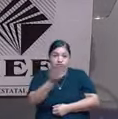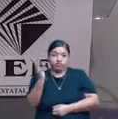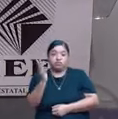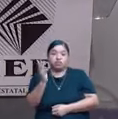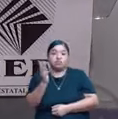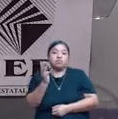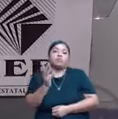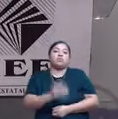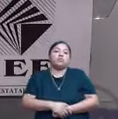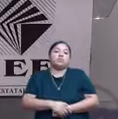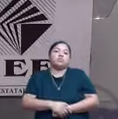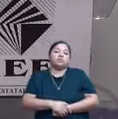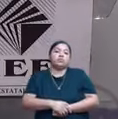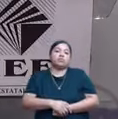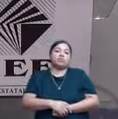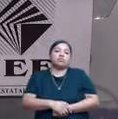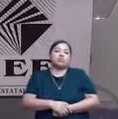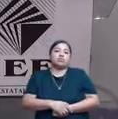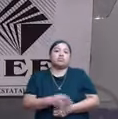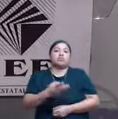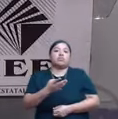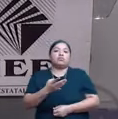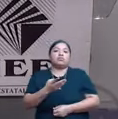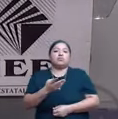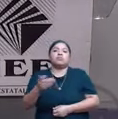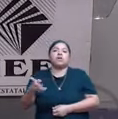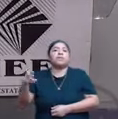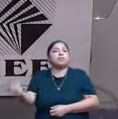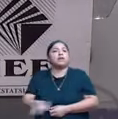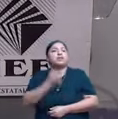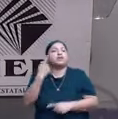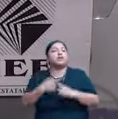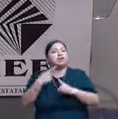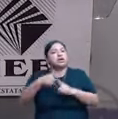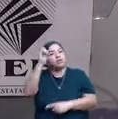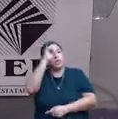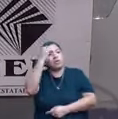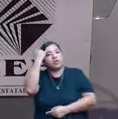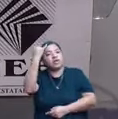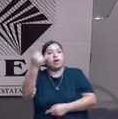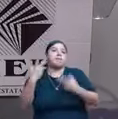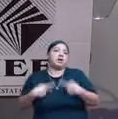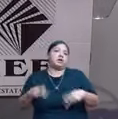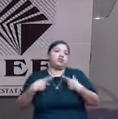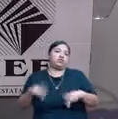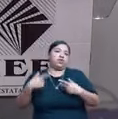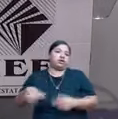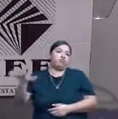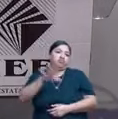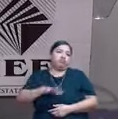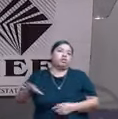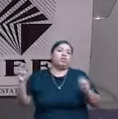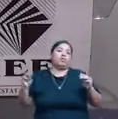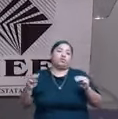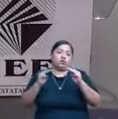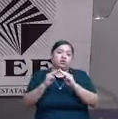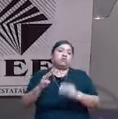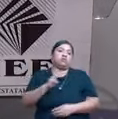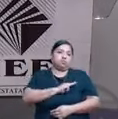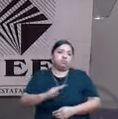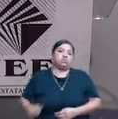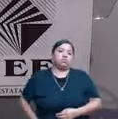fueron elaboradas y fueron compuestas por toda la ciudadanía y en este caso del municipio de Mixquiahuala de Juárez y